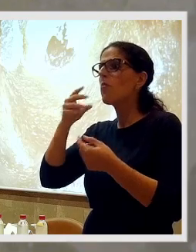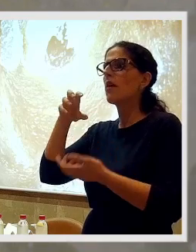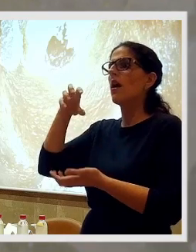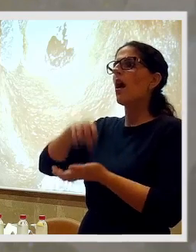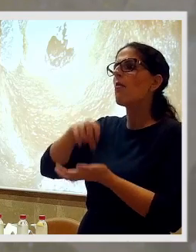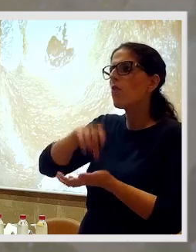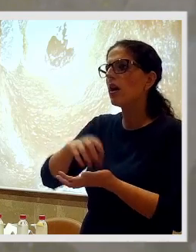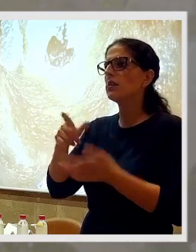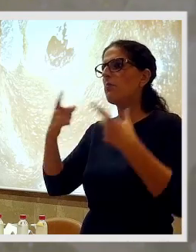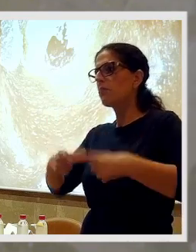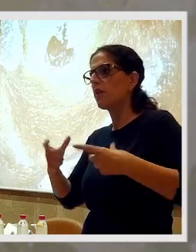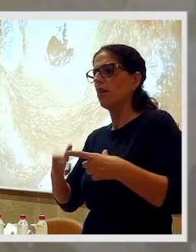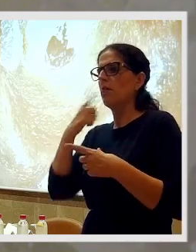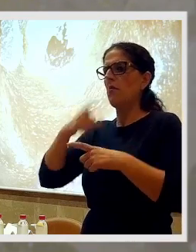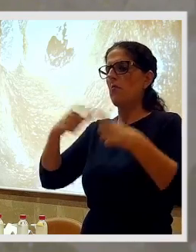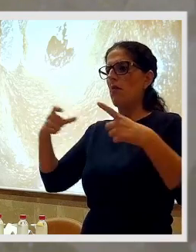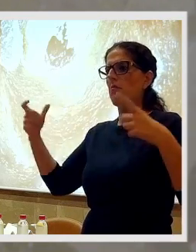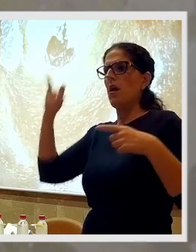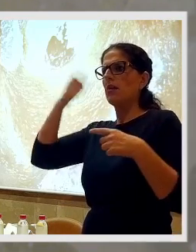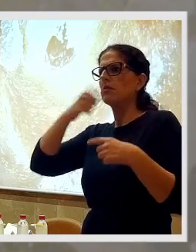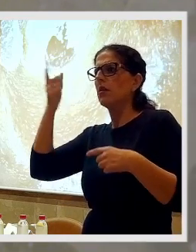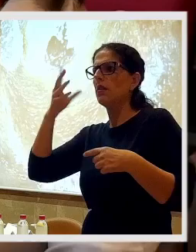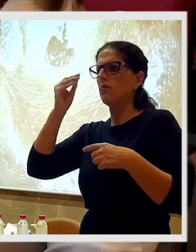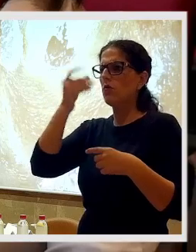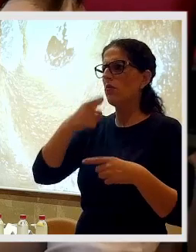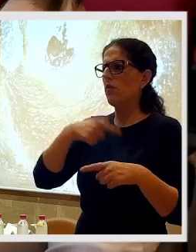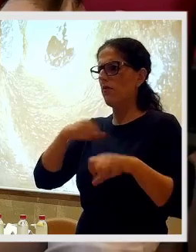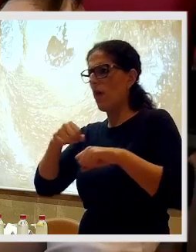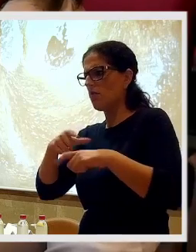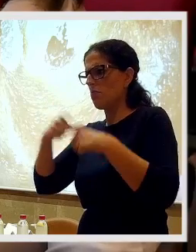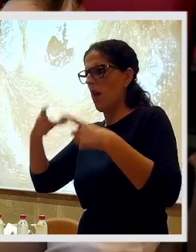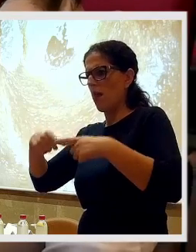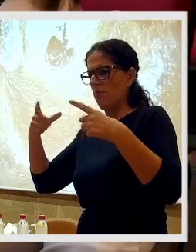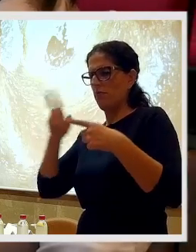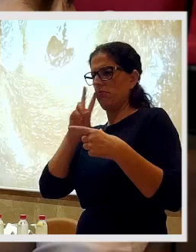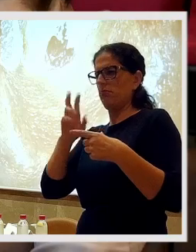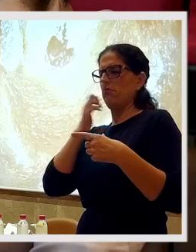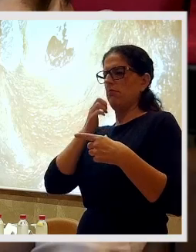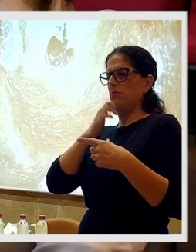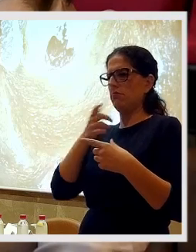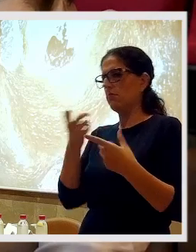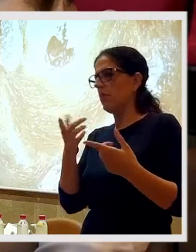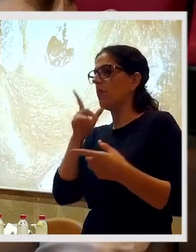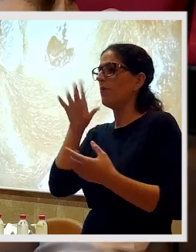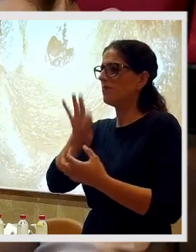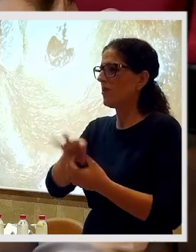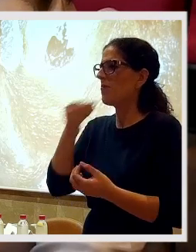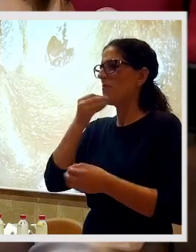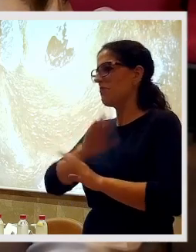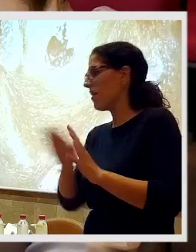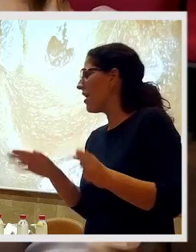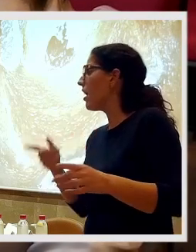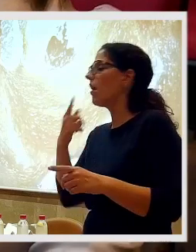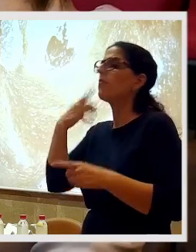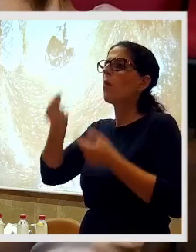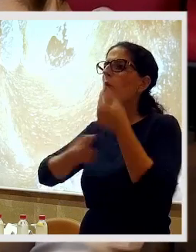infarto en las poblaciones anglosajones, en el mundo civilizado, y se desarrollan infinidad de estudios para identificar los